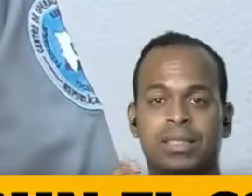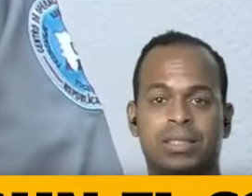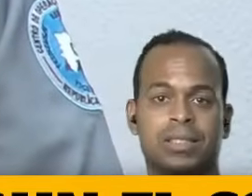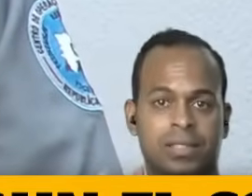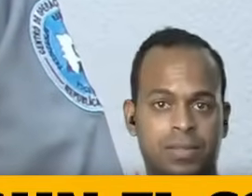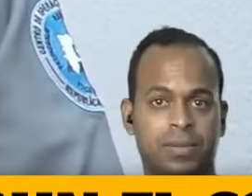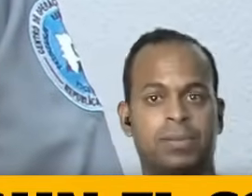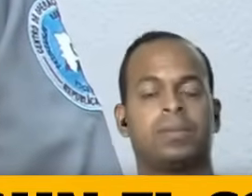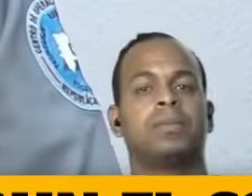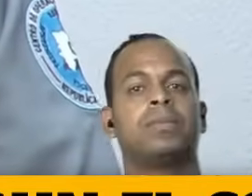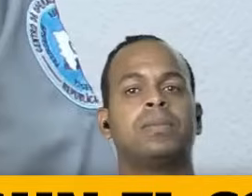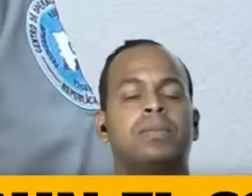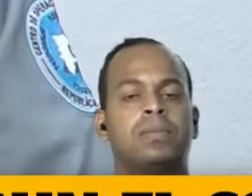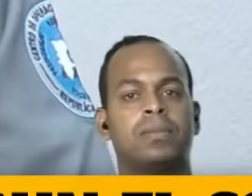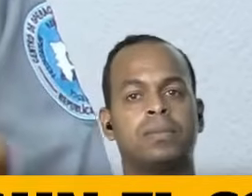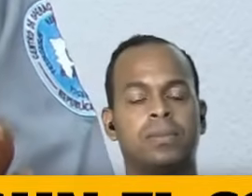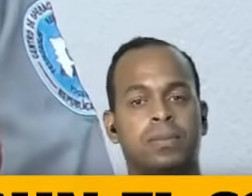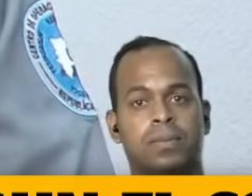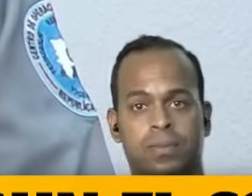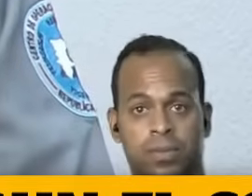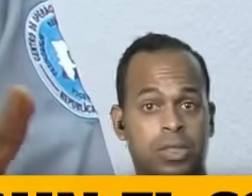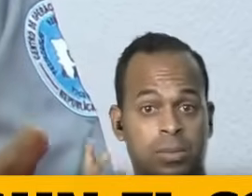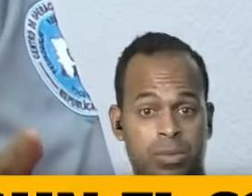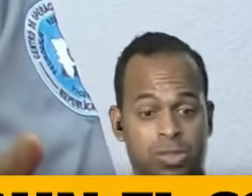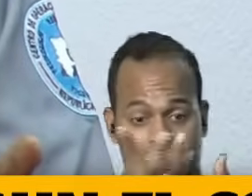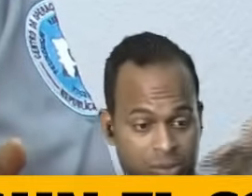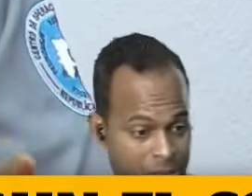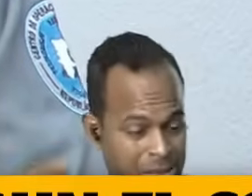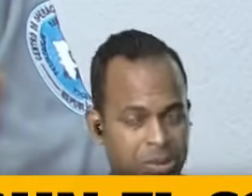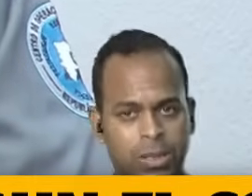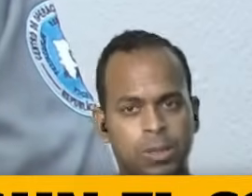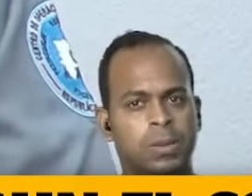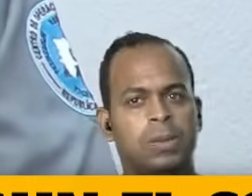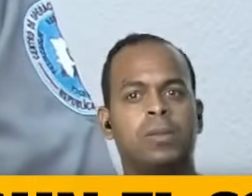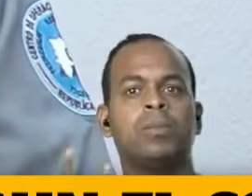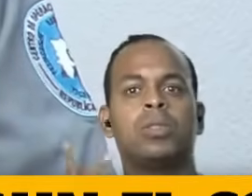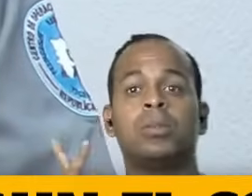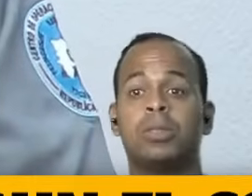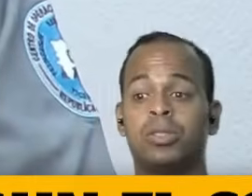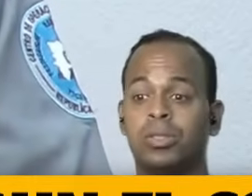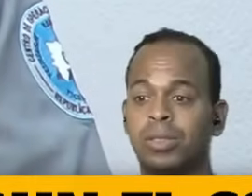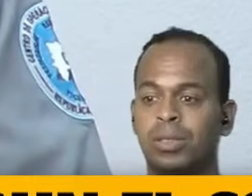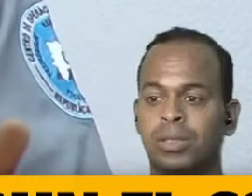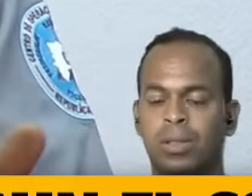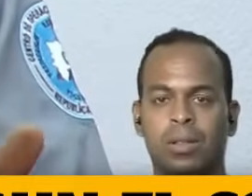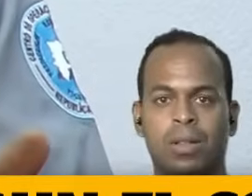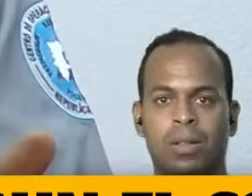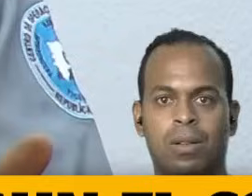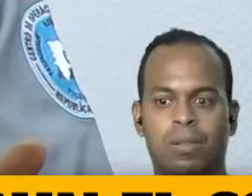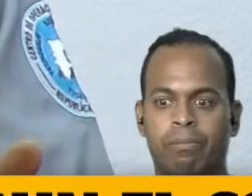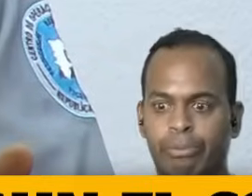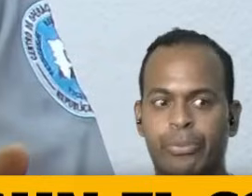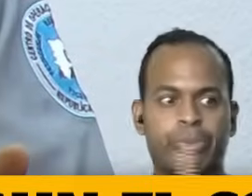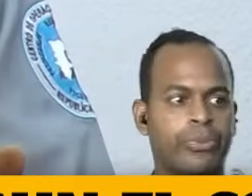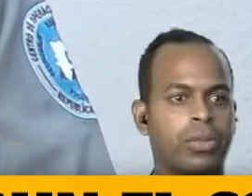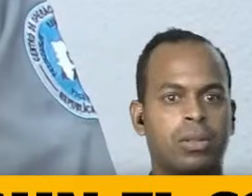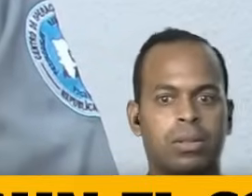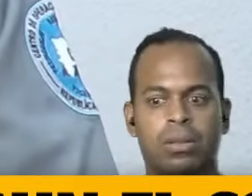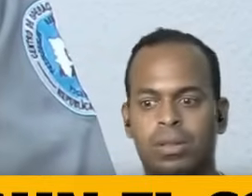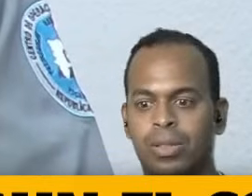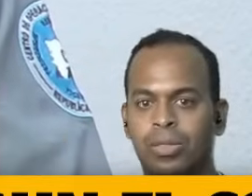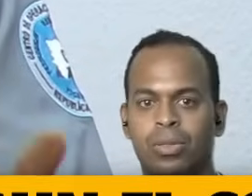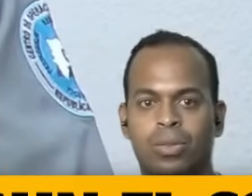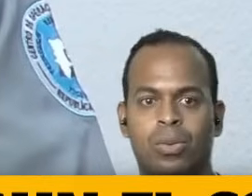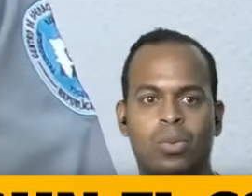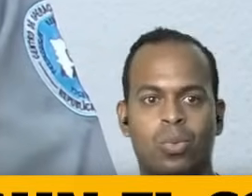No quiero hablar todavía de desaparecidos porque hay personas que han recuperado cuerpos que todavía no han sido identificados, así que no estarían desaparecidos, sino